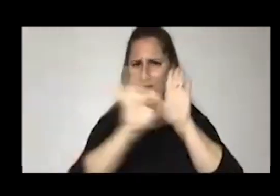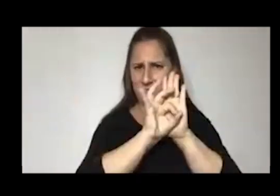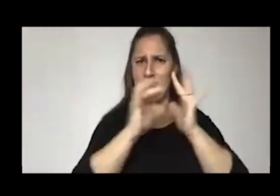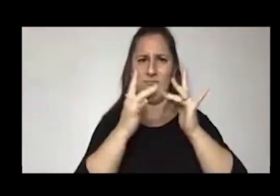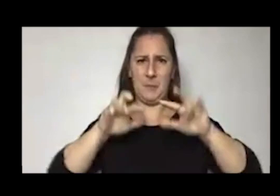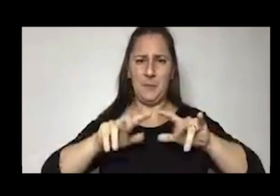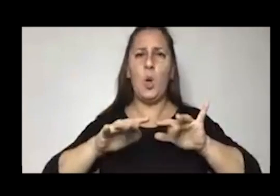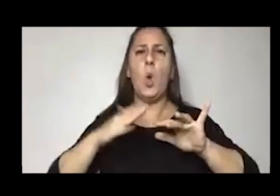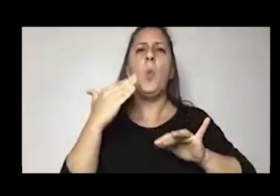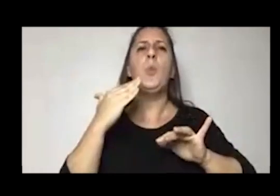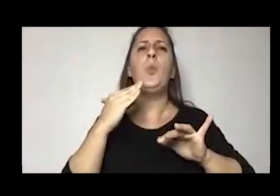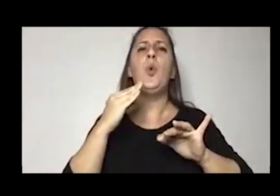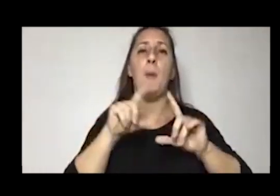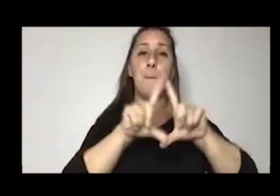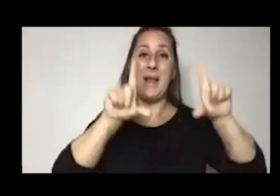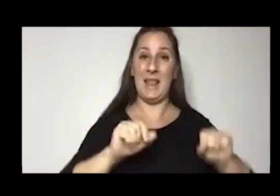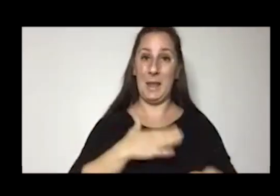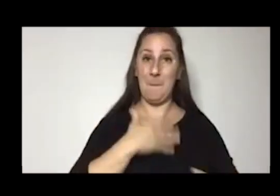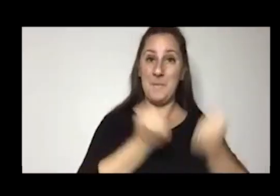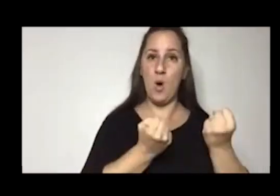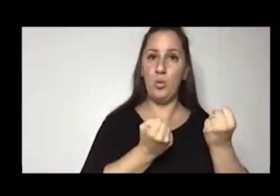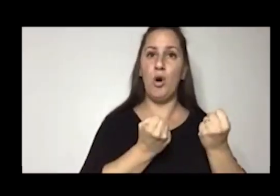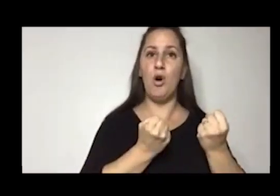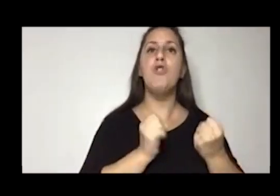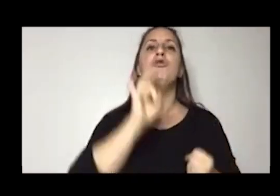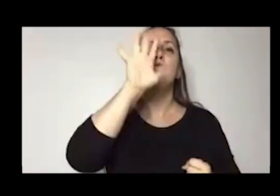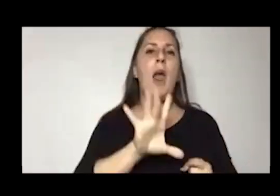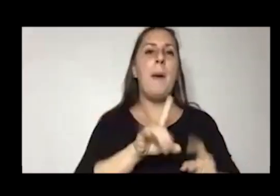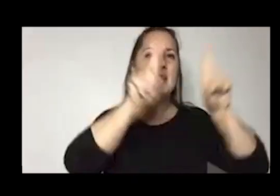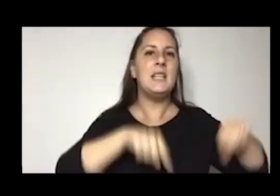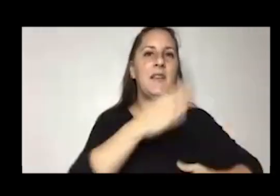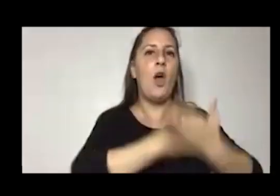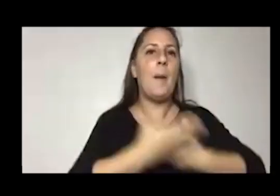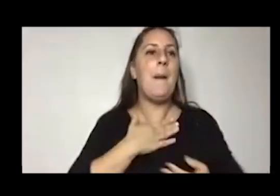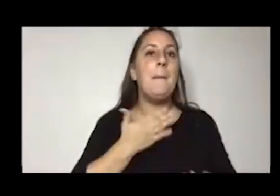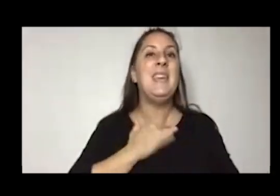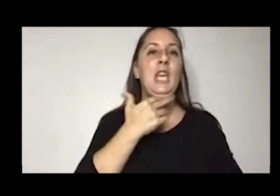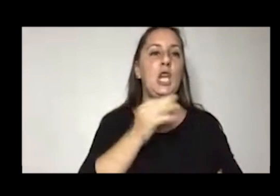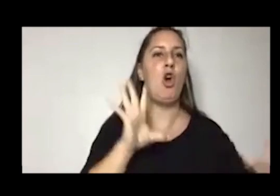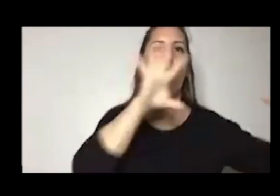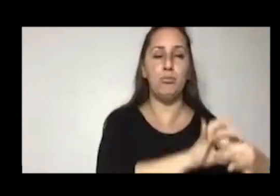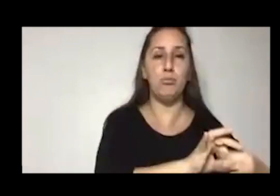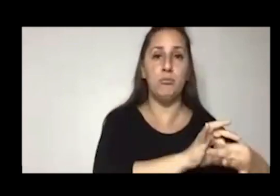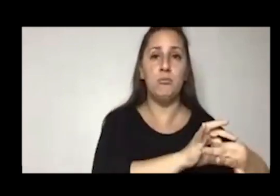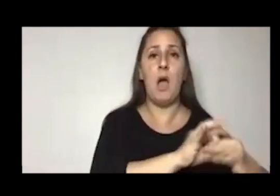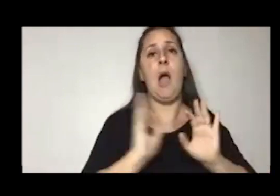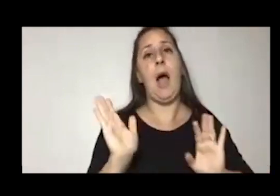la patente de mi vehículo solamente al certificado de mi hijo. Cuando quise validar